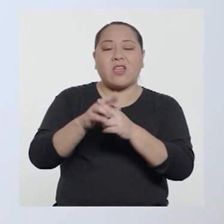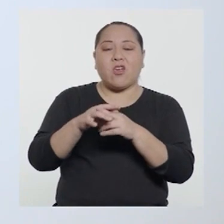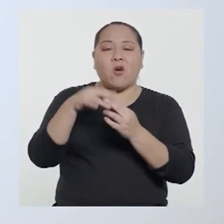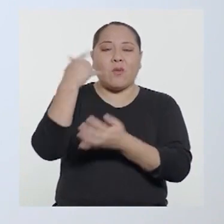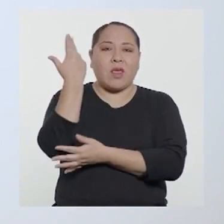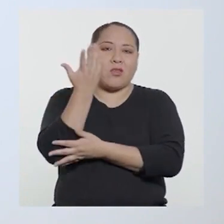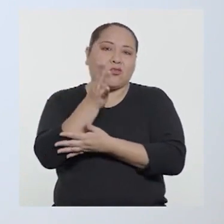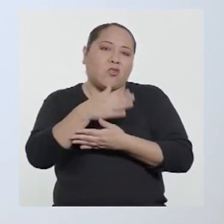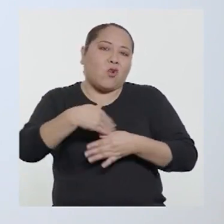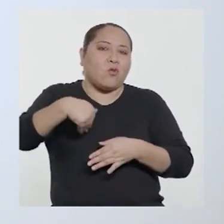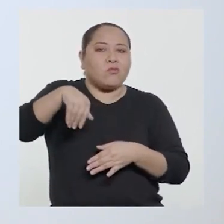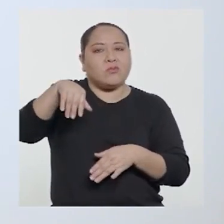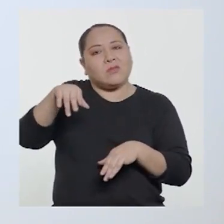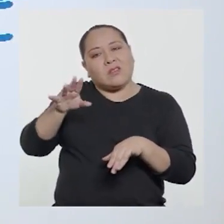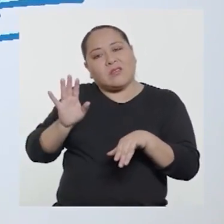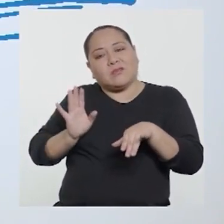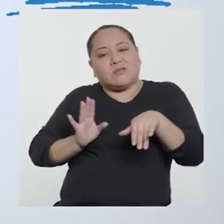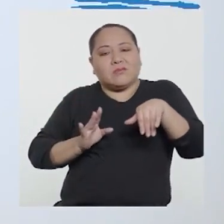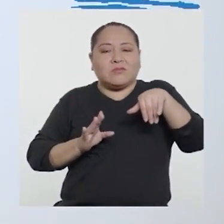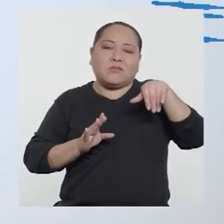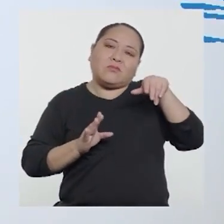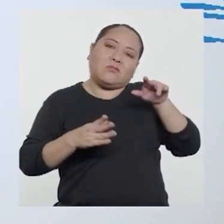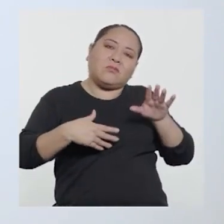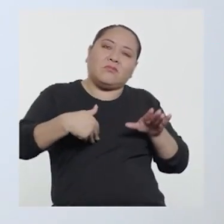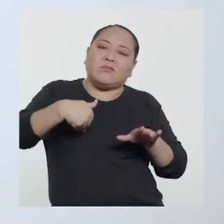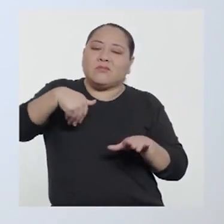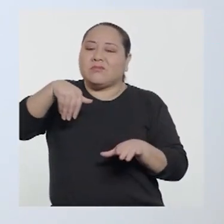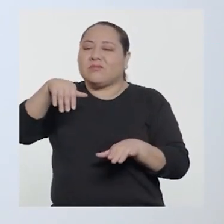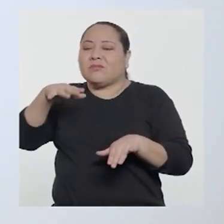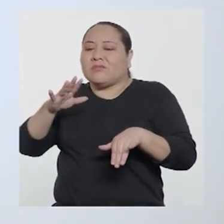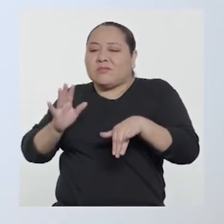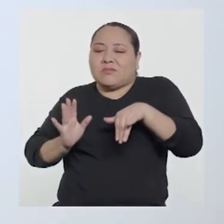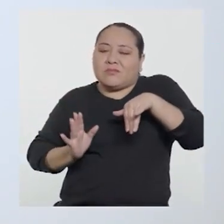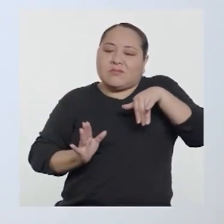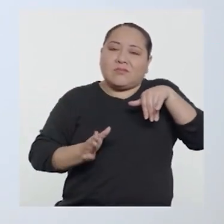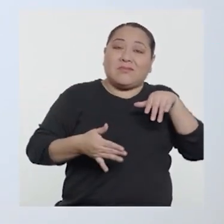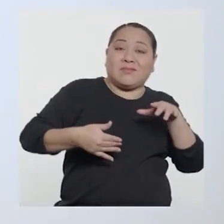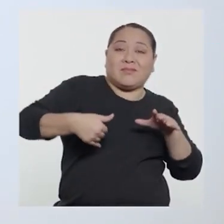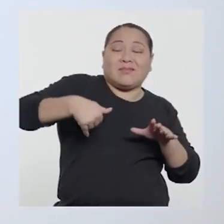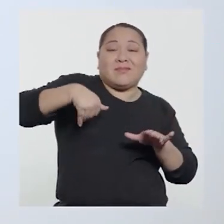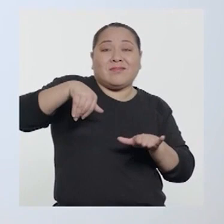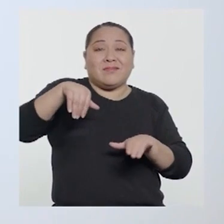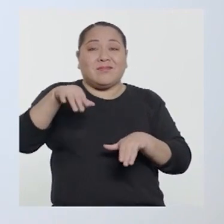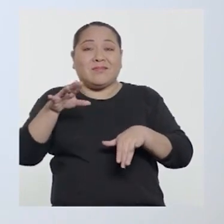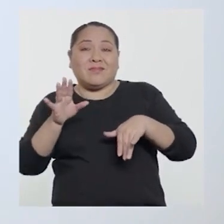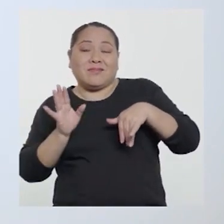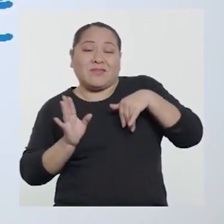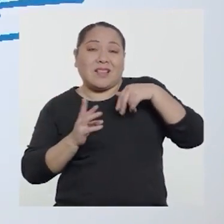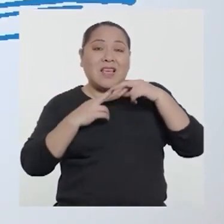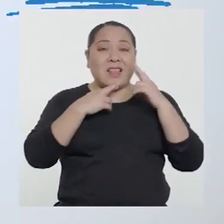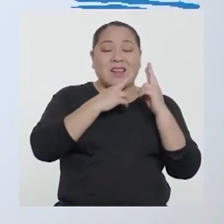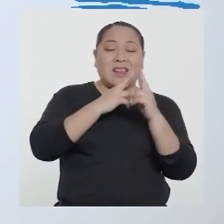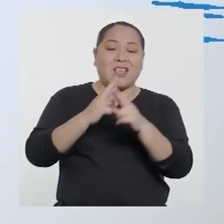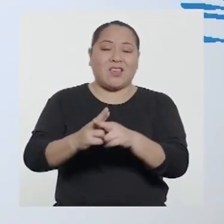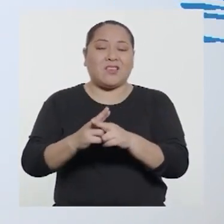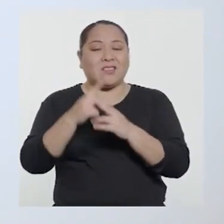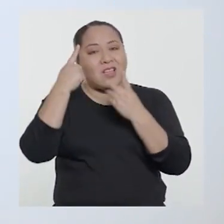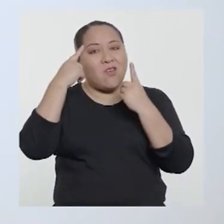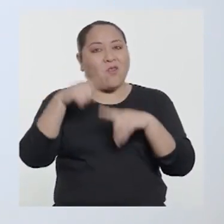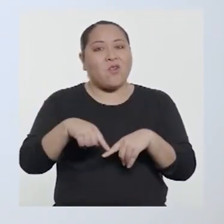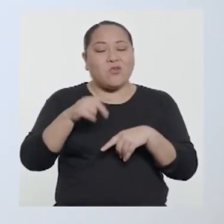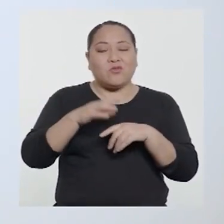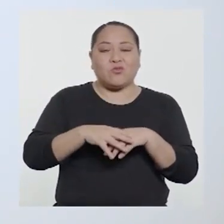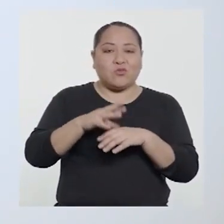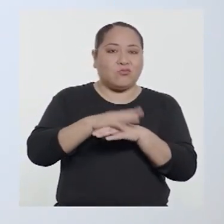y ondeamos de un lado al otro, como si fueran las corrientes de un río. Eso es. Los ríos, de acuerdo